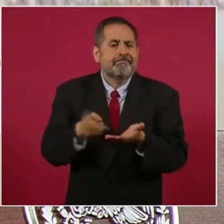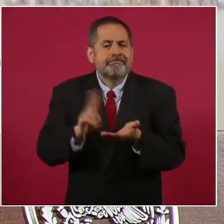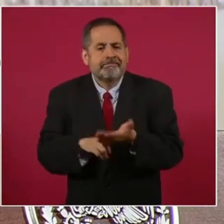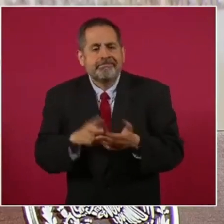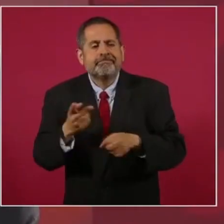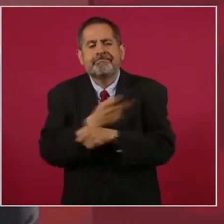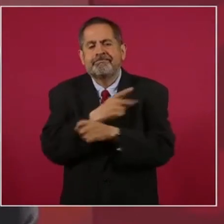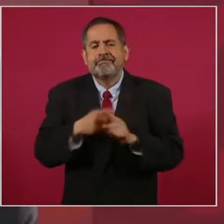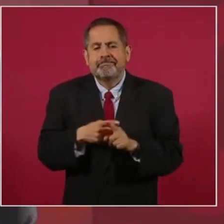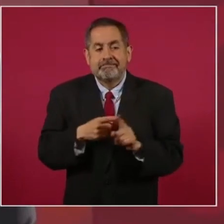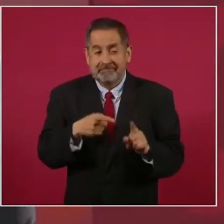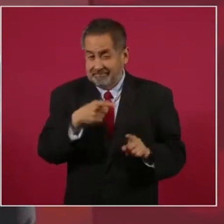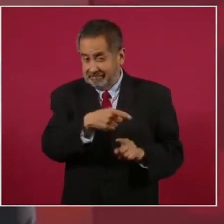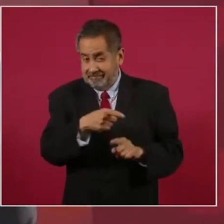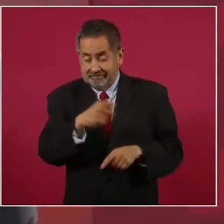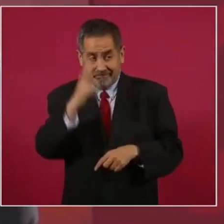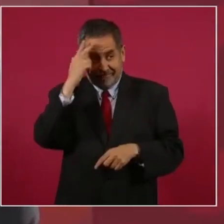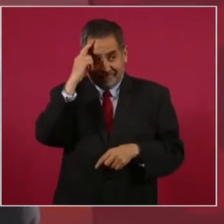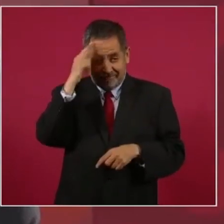¿quién puede defender